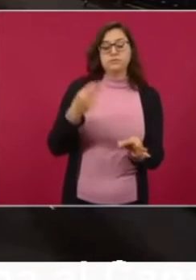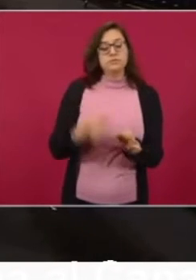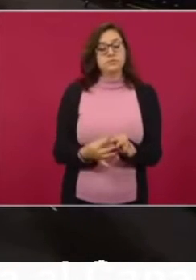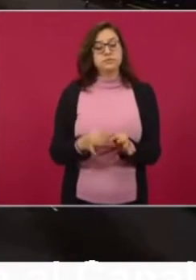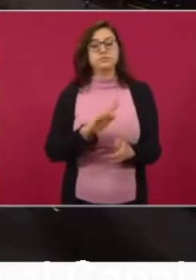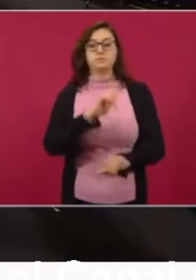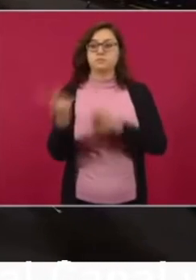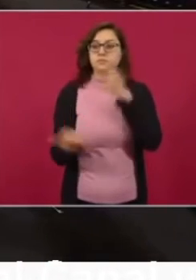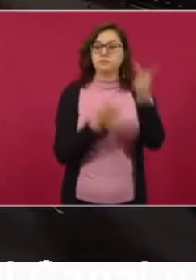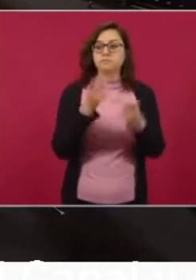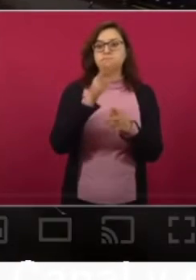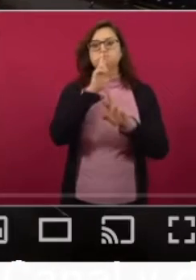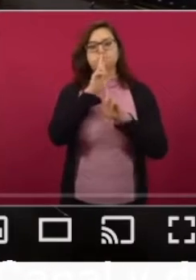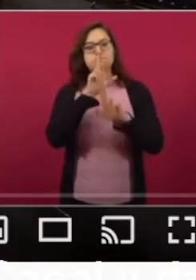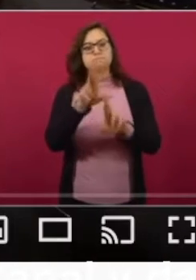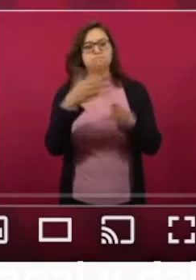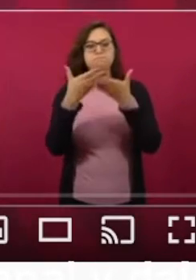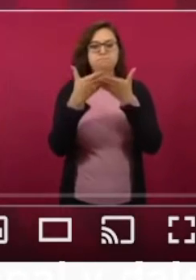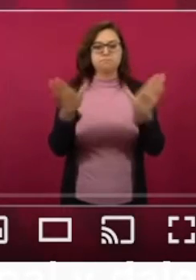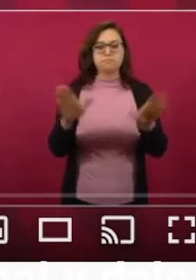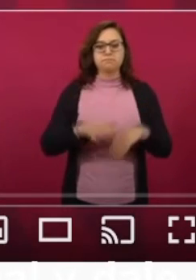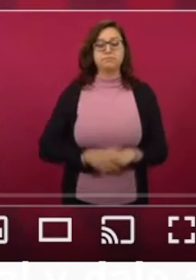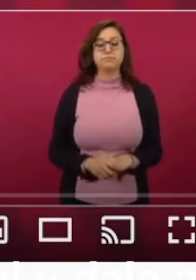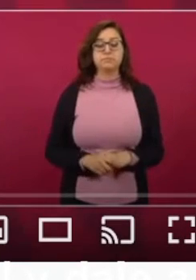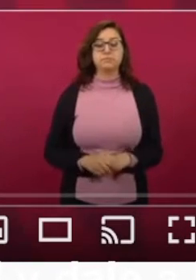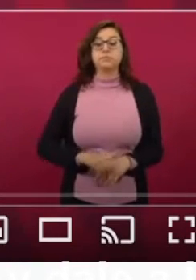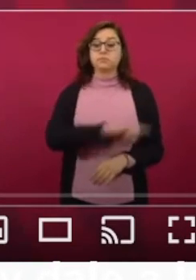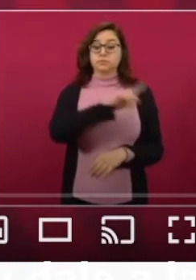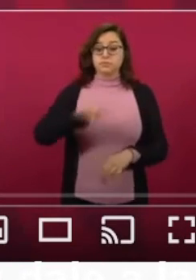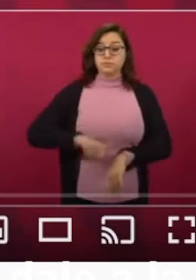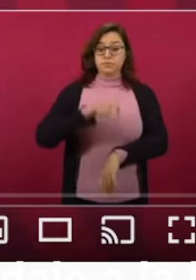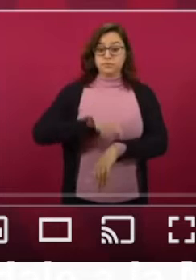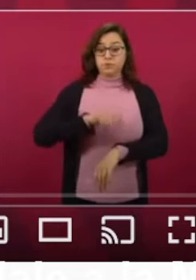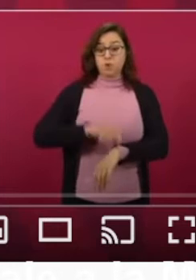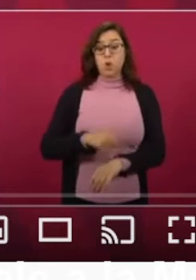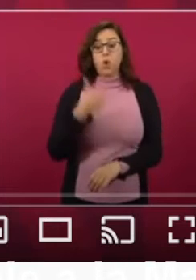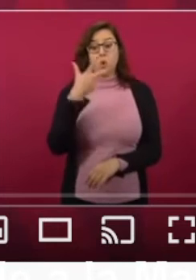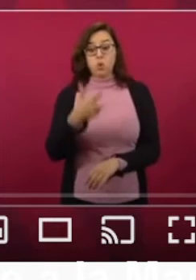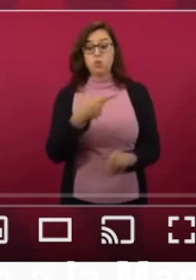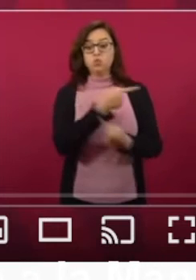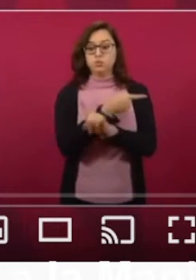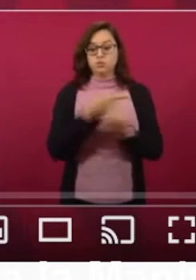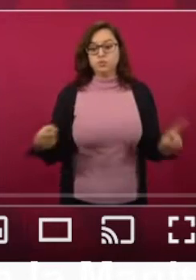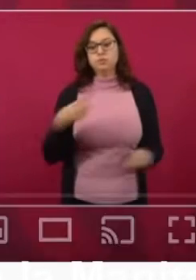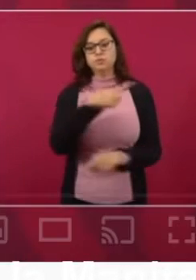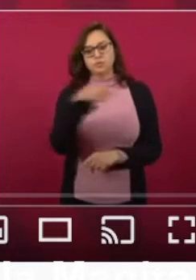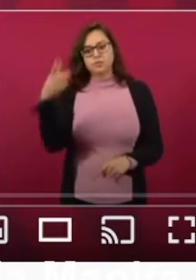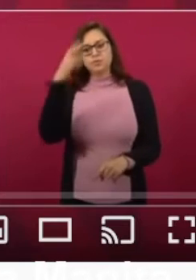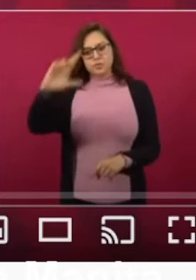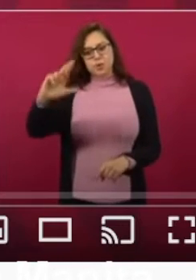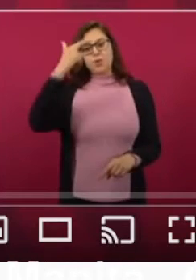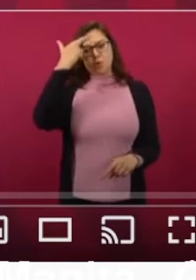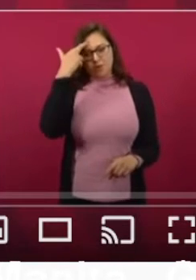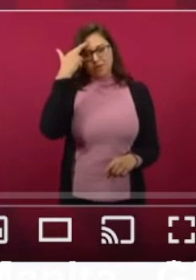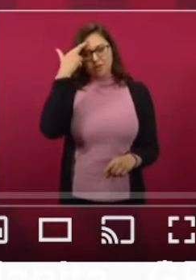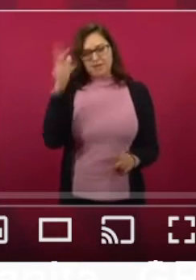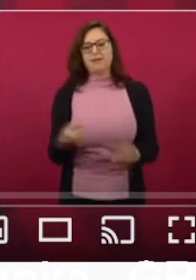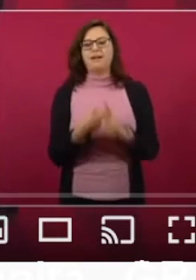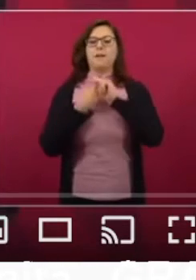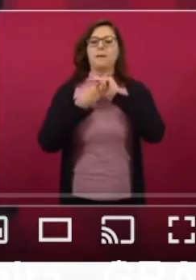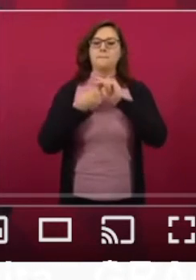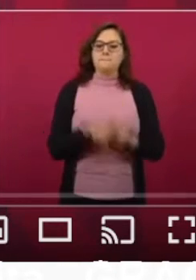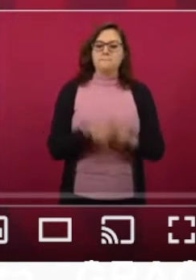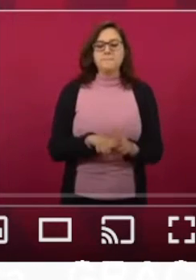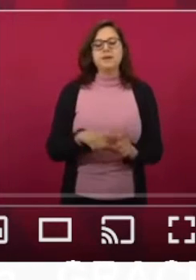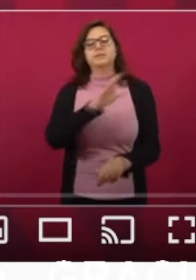respuestas y a las ocho y media comienzan las exposiciones de los candidatos